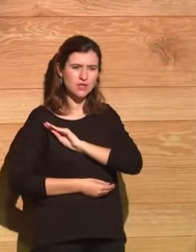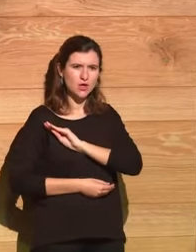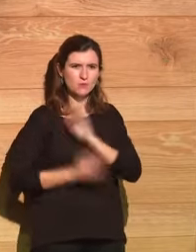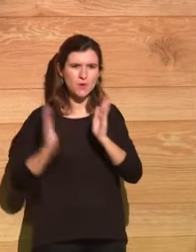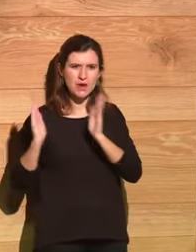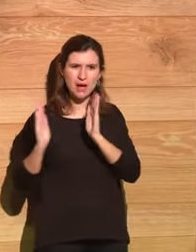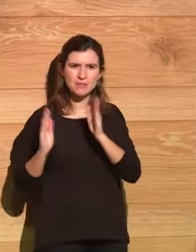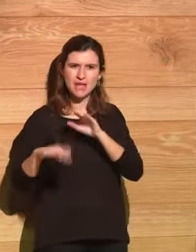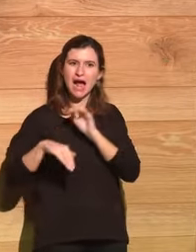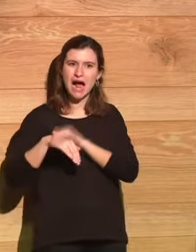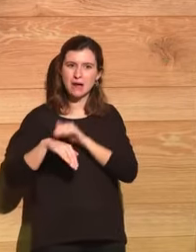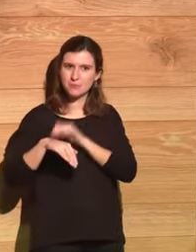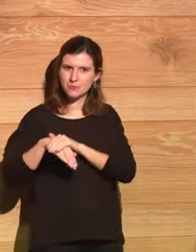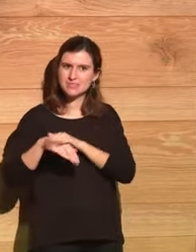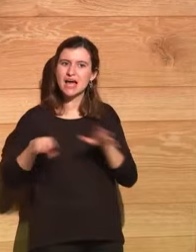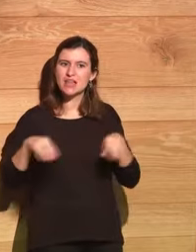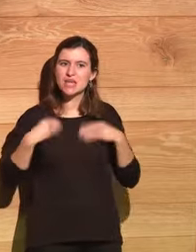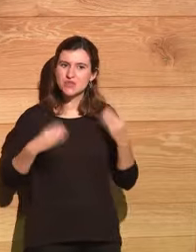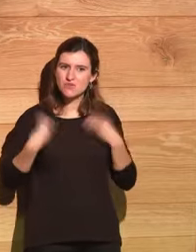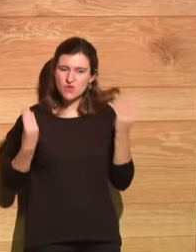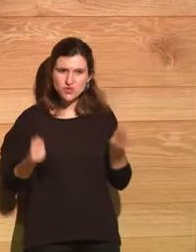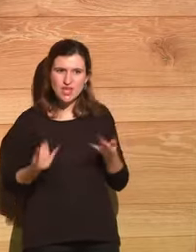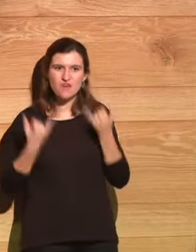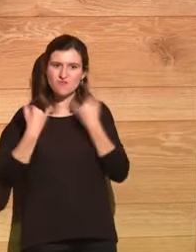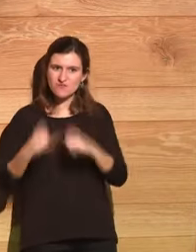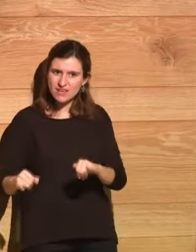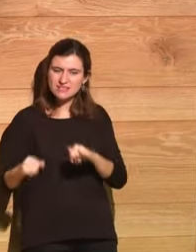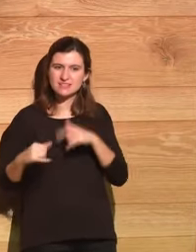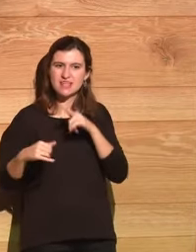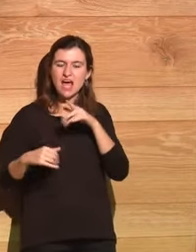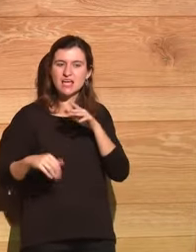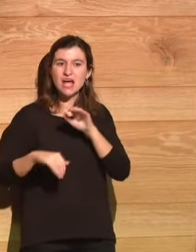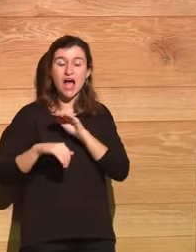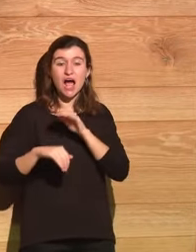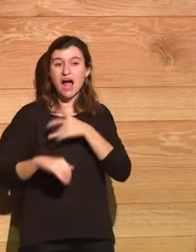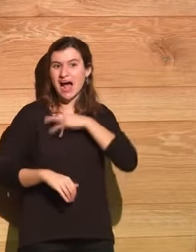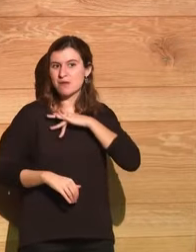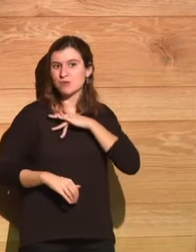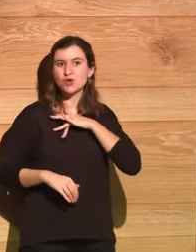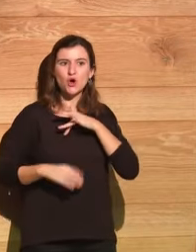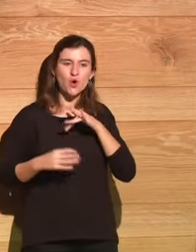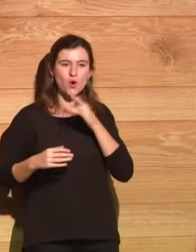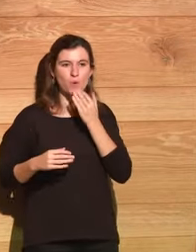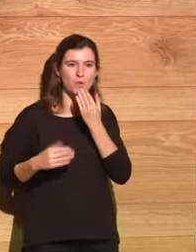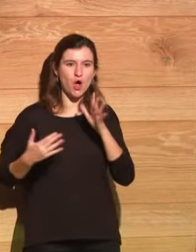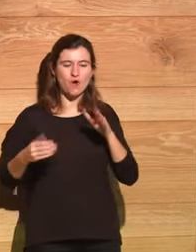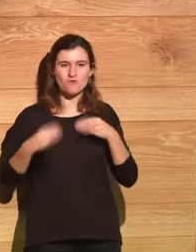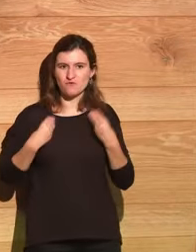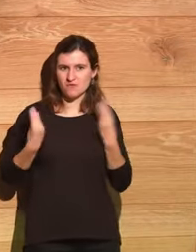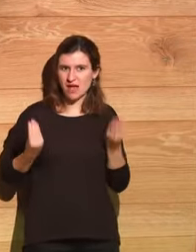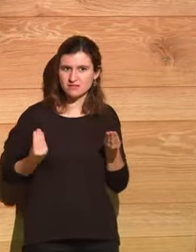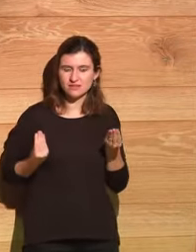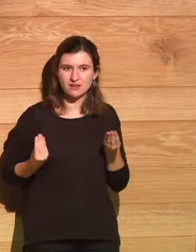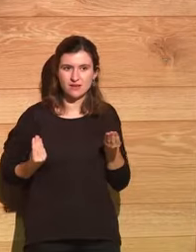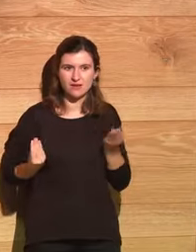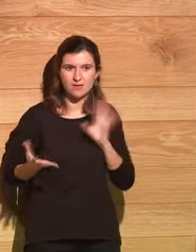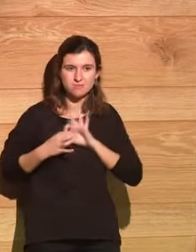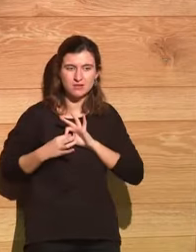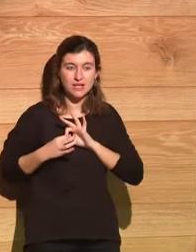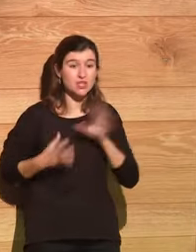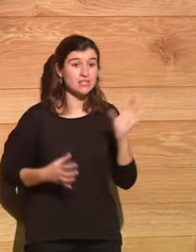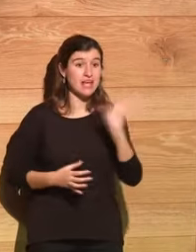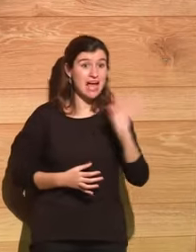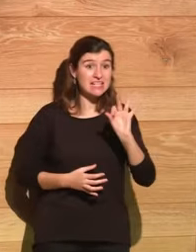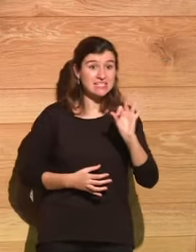parte más de la amistad, del jolgorio, de la fiesta, del amor como celebración, ¿no? Y bueno, es que Saturnal